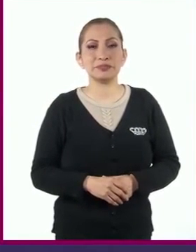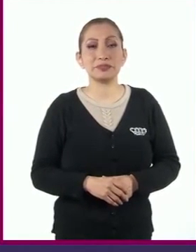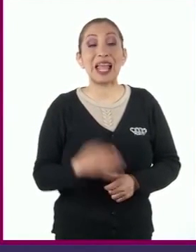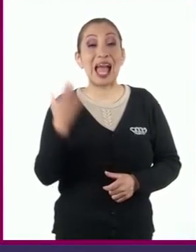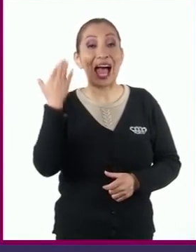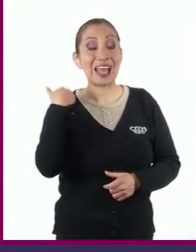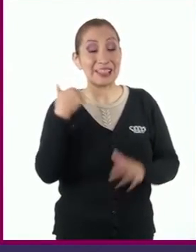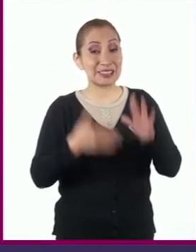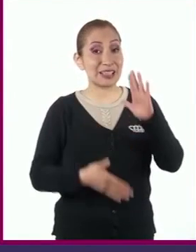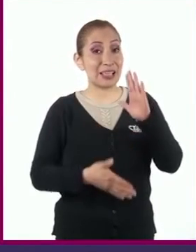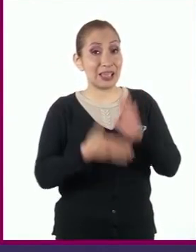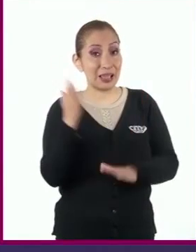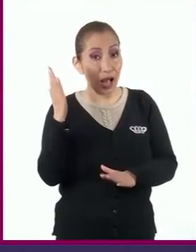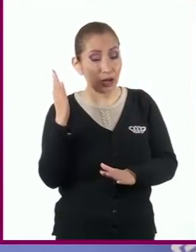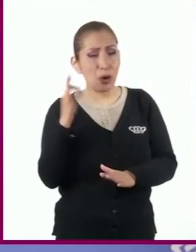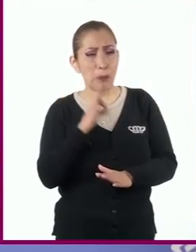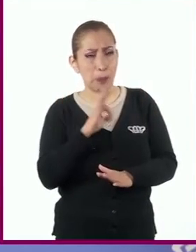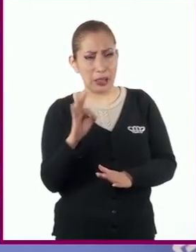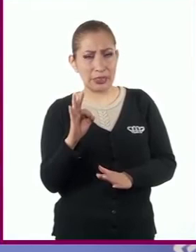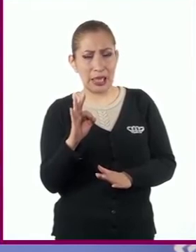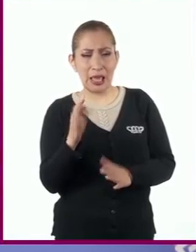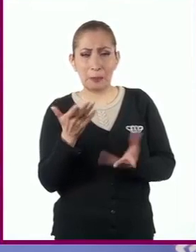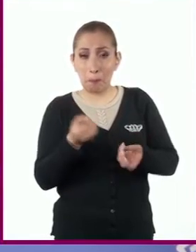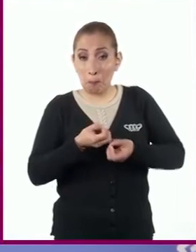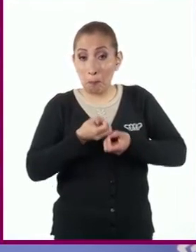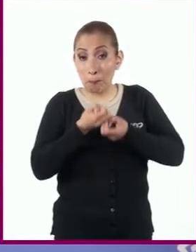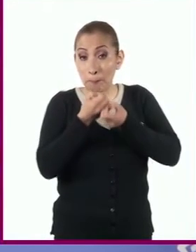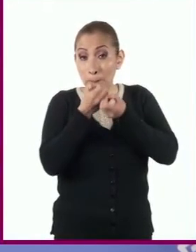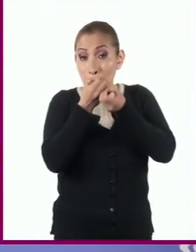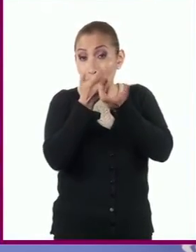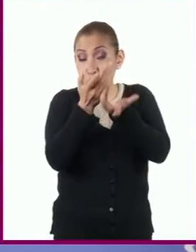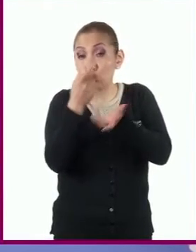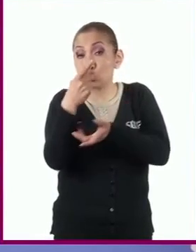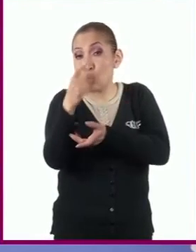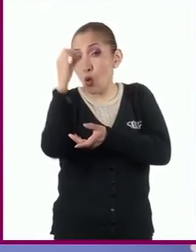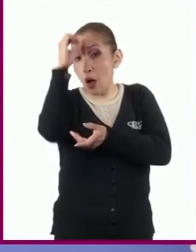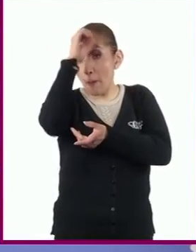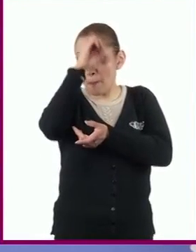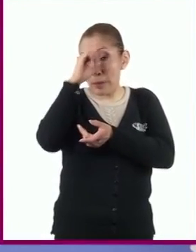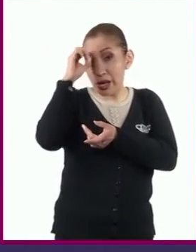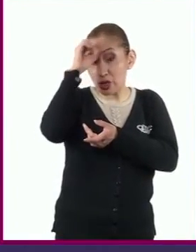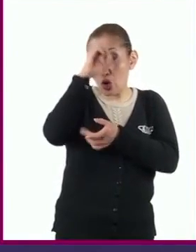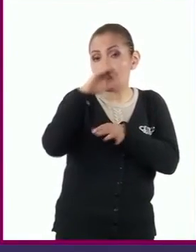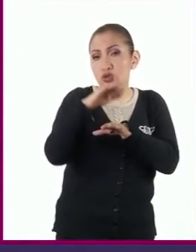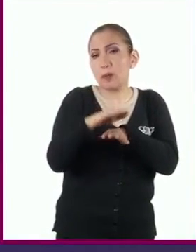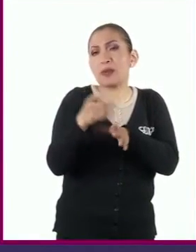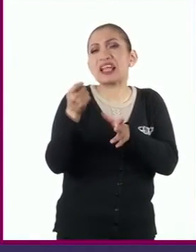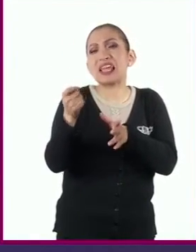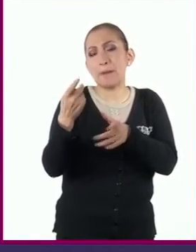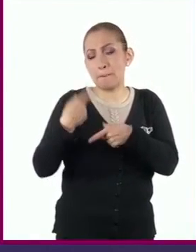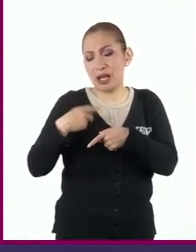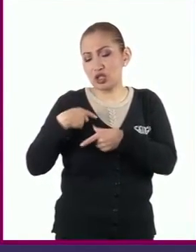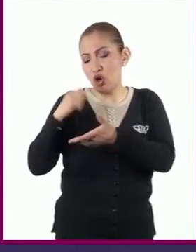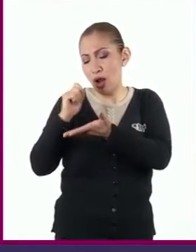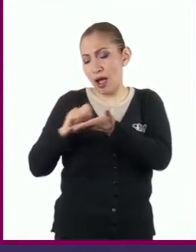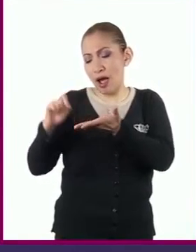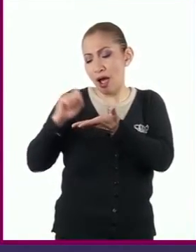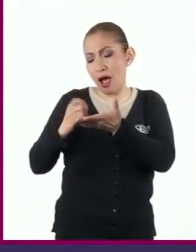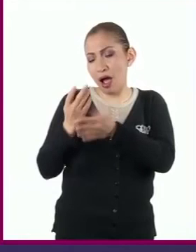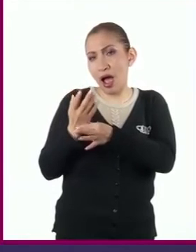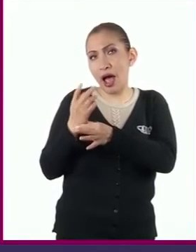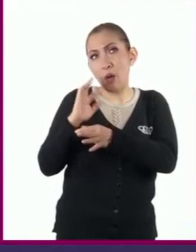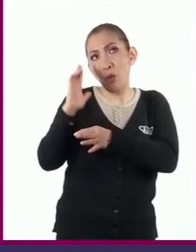Antes de que nos vayamos, ¿podría compartir con nosotros su opinión acerca de lo que el autor del poema pudo